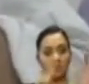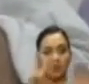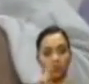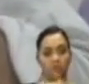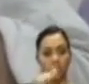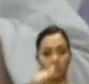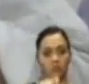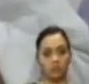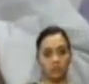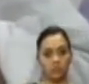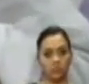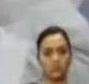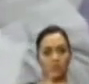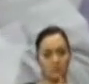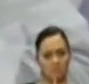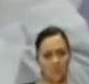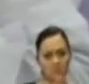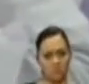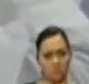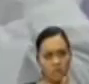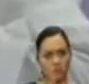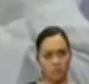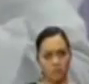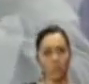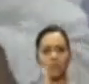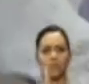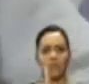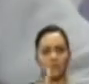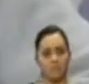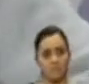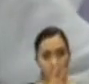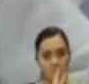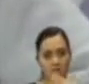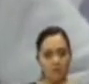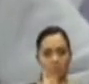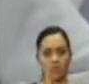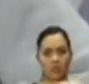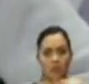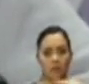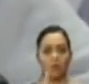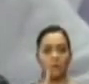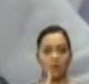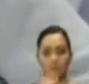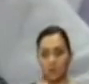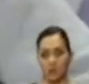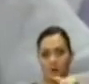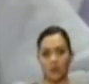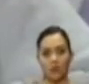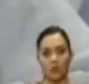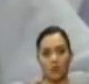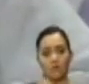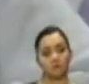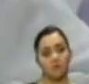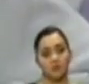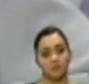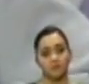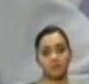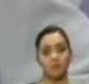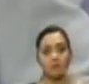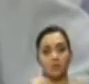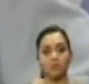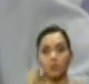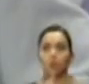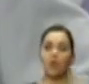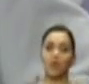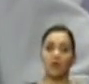olvidándose pues que mi esposa es de Bélgica, que mis hijos son mitad belga, mitad ecuatoriano, entonces habría que cuestionarse el departamento que tiene su jefe en